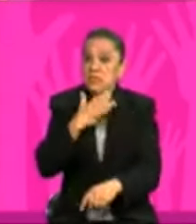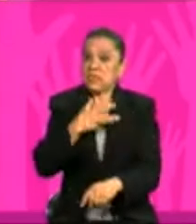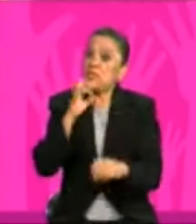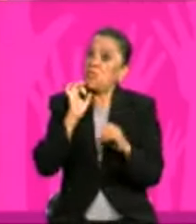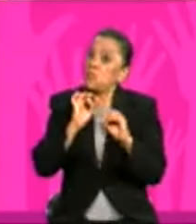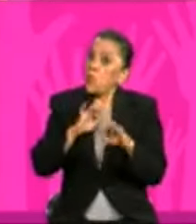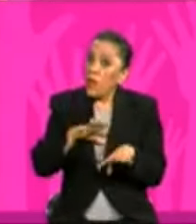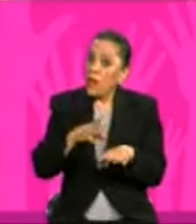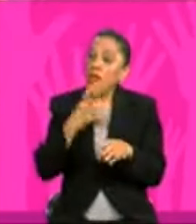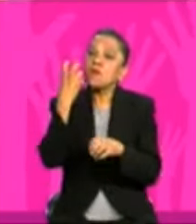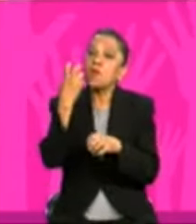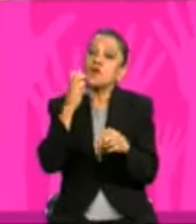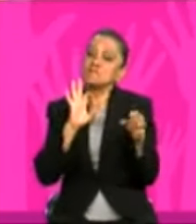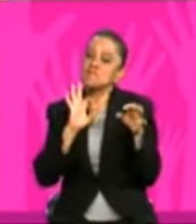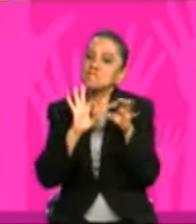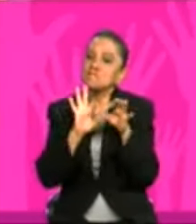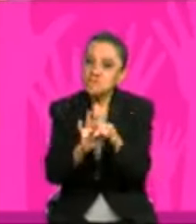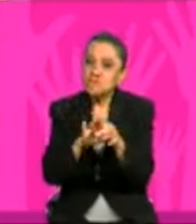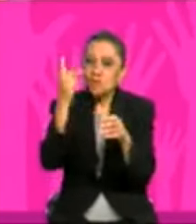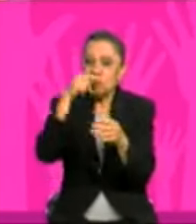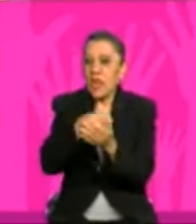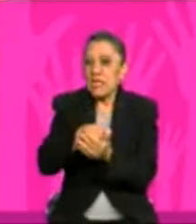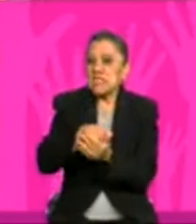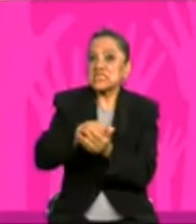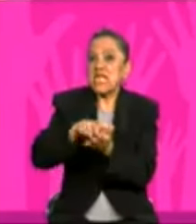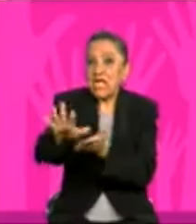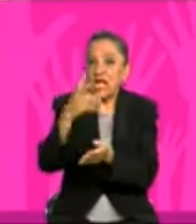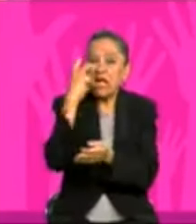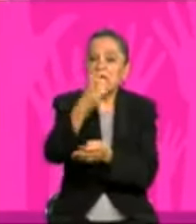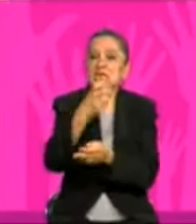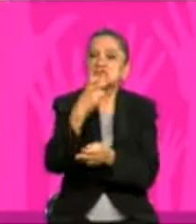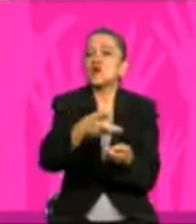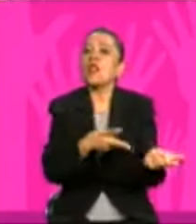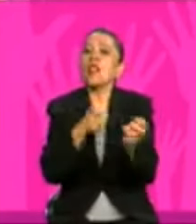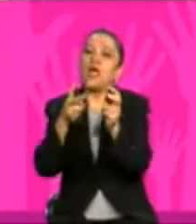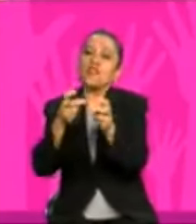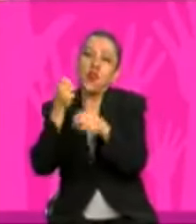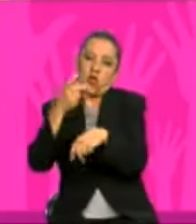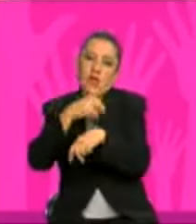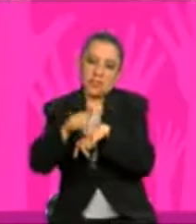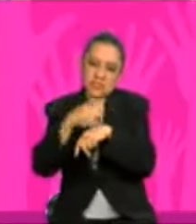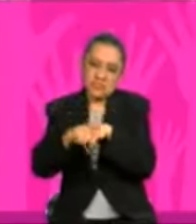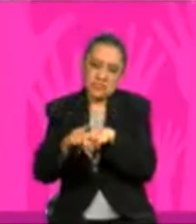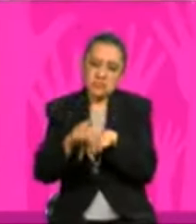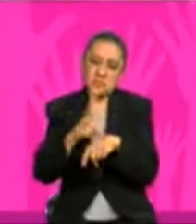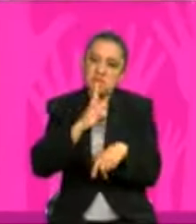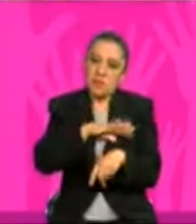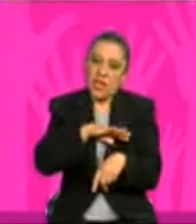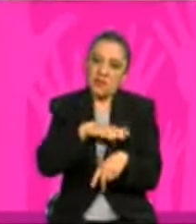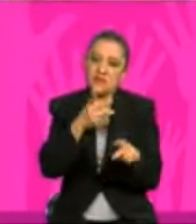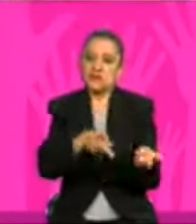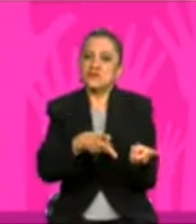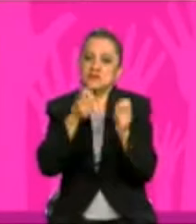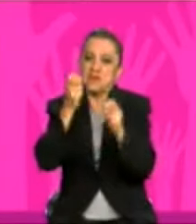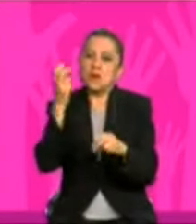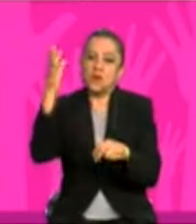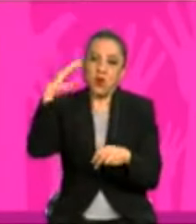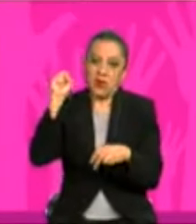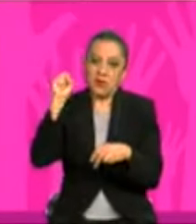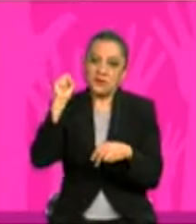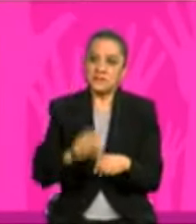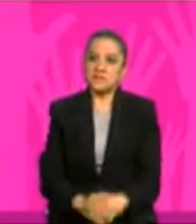este 2 de junio saquemos a esta bola de ladrones y bandidos que han saqueado al Estado de Morelos. Bien, gracias, candidata. Toca